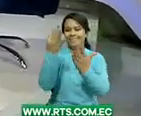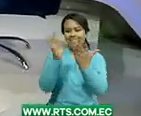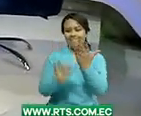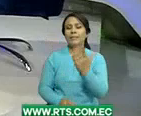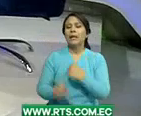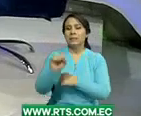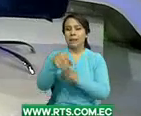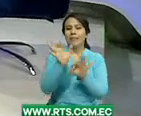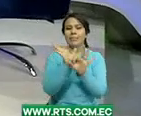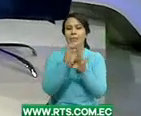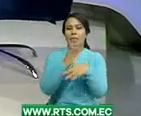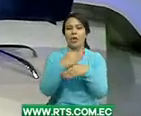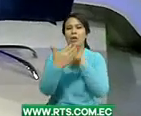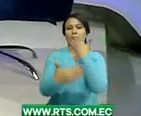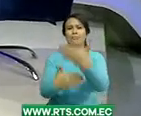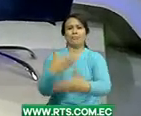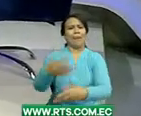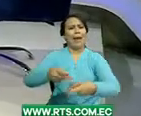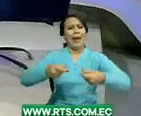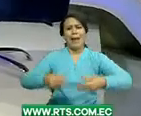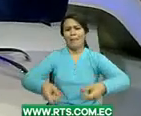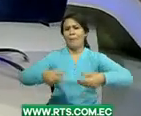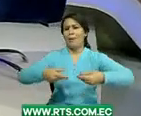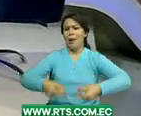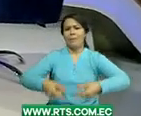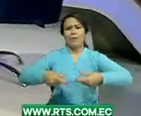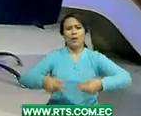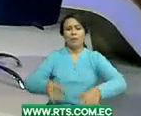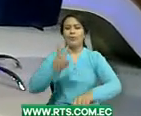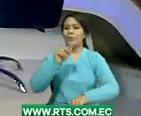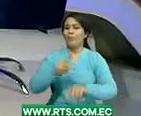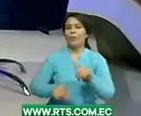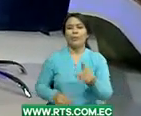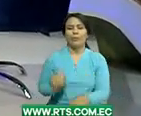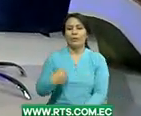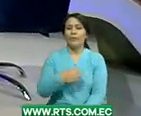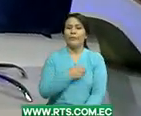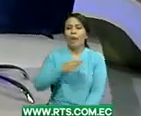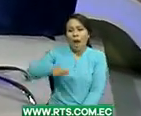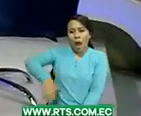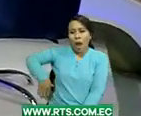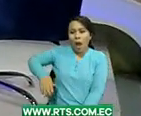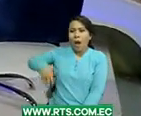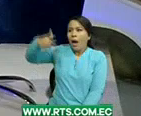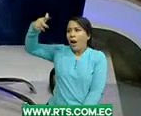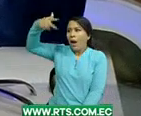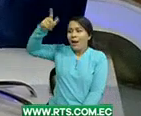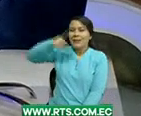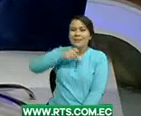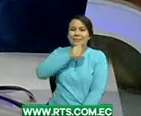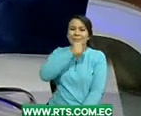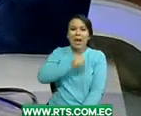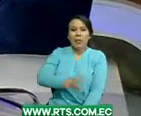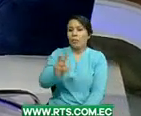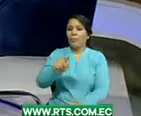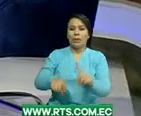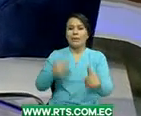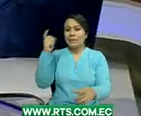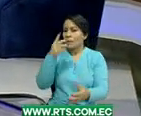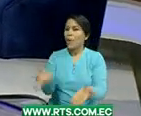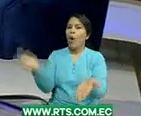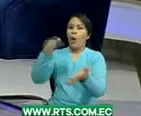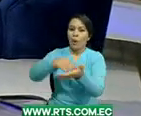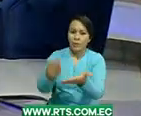sabe, camina a pasos acelerados. Por lo tanto, no puede el EQ911, que maneja esta área tan sensible de la seguridad